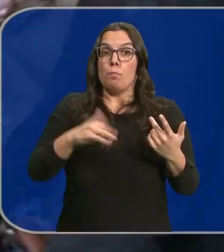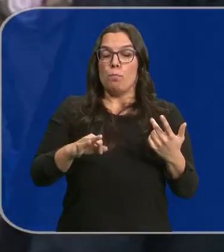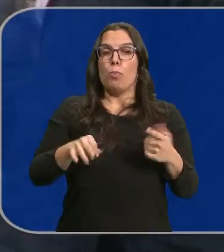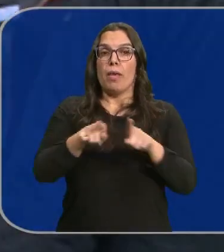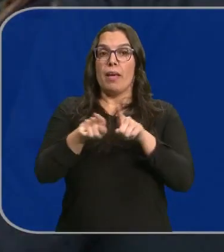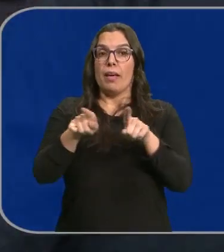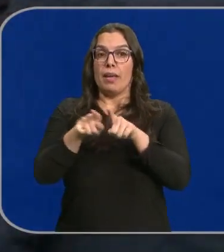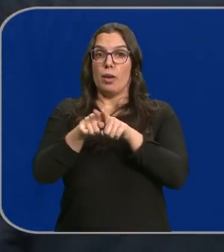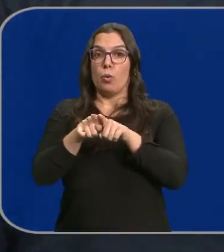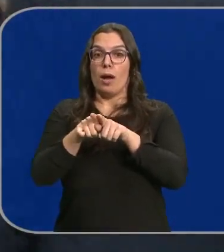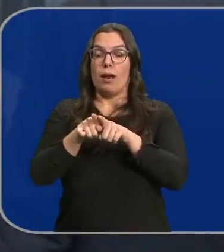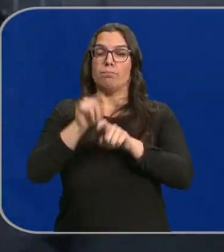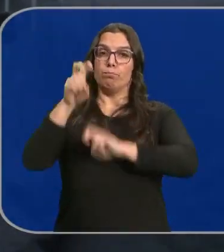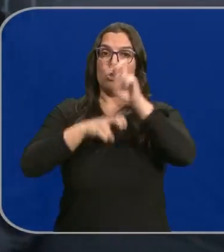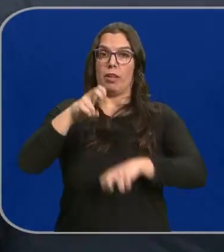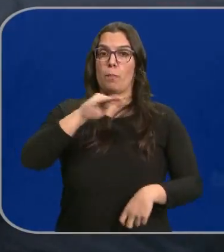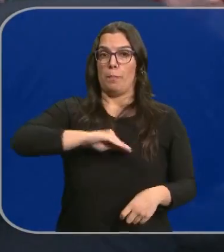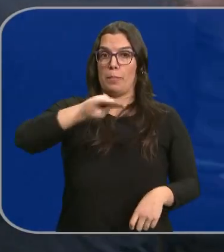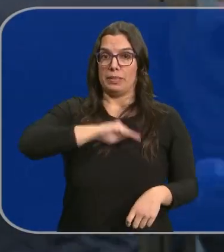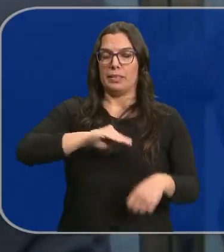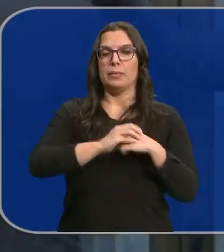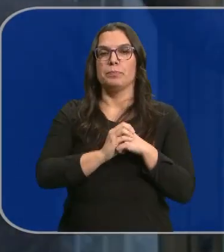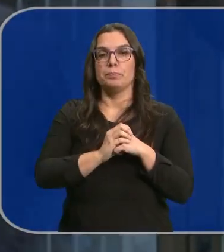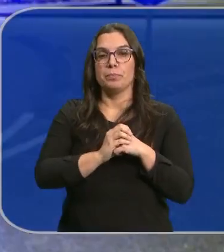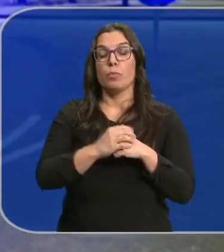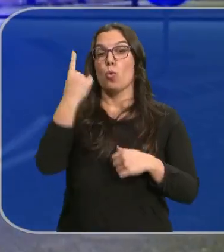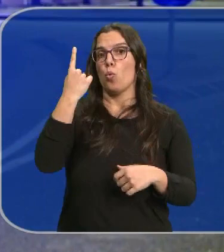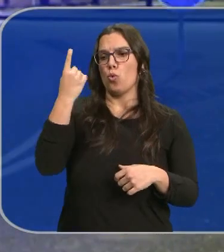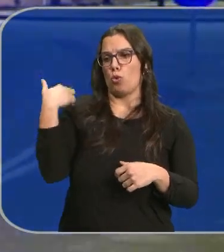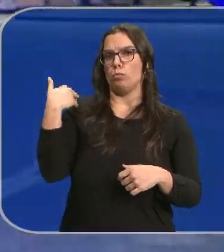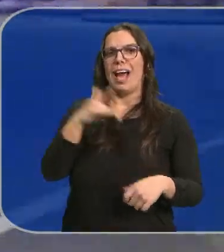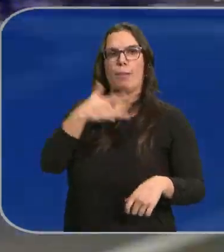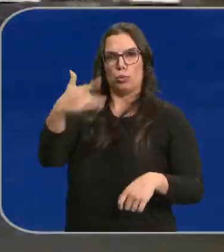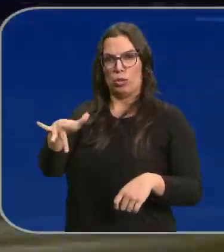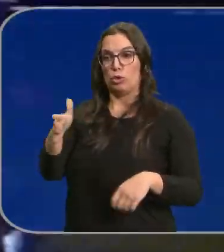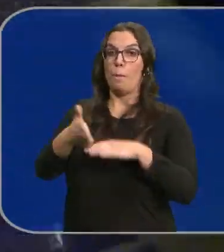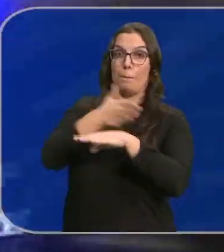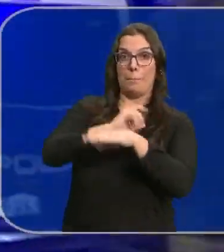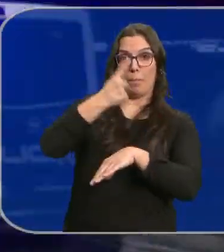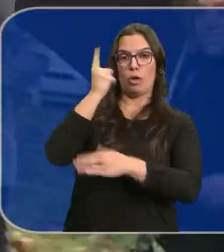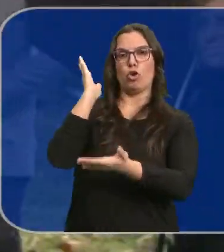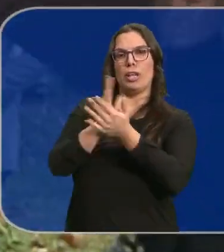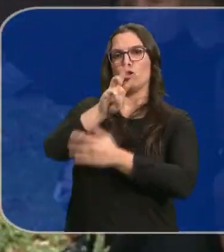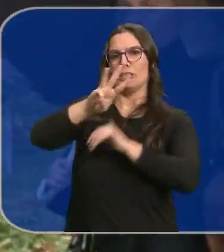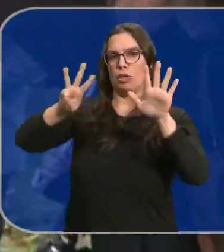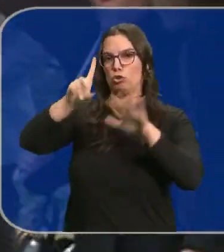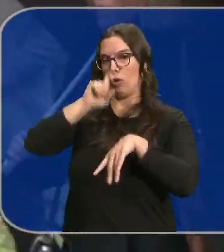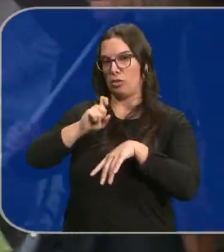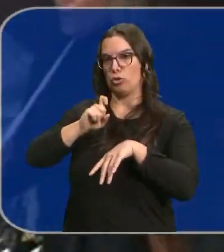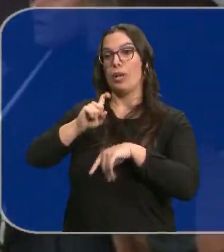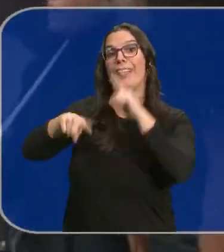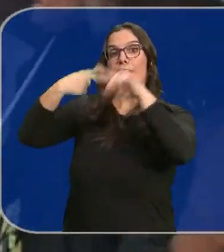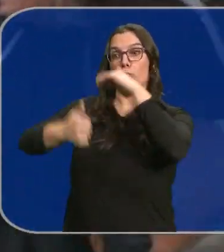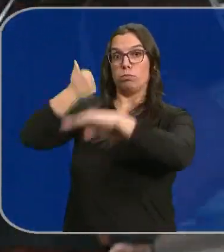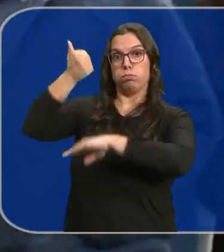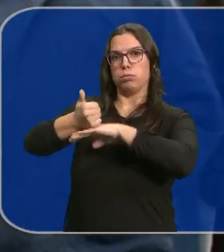del pronunciamiento de la Audiencia de Burgos. Uno de los futbolistas fue absuelto tras haber sido condenado a 38 años de cárcel y las